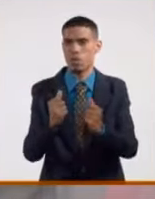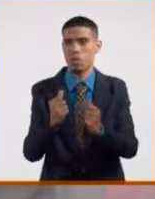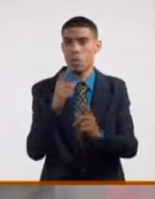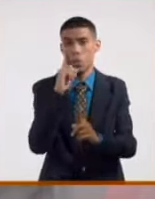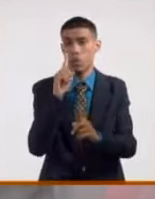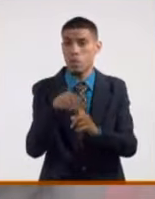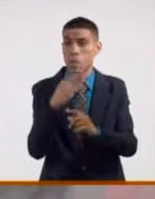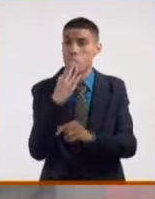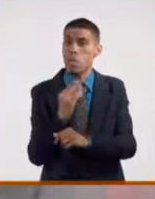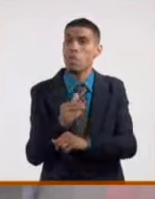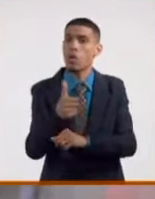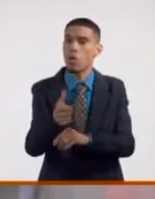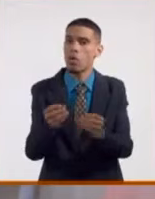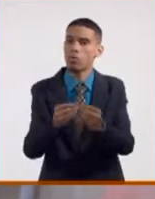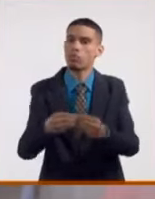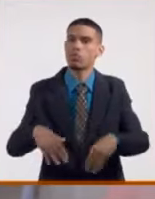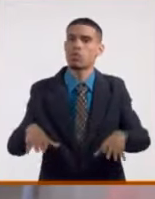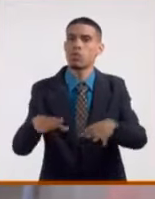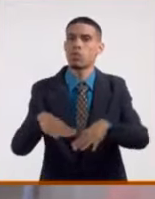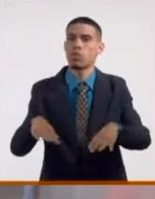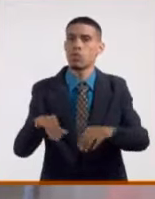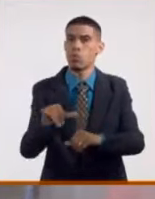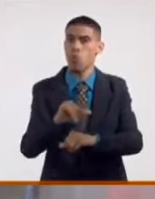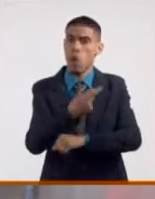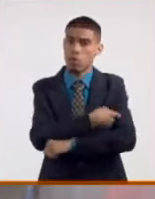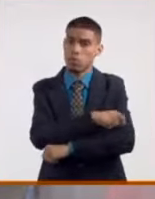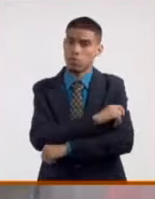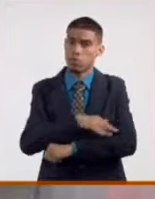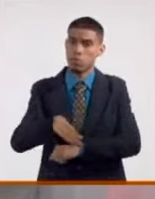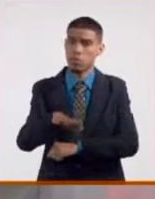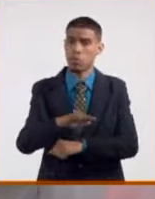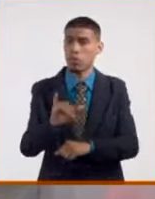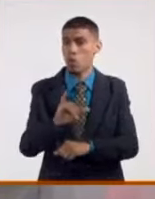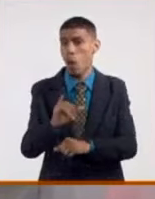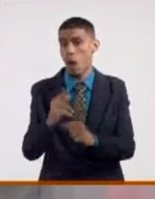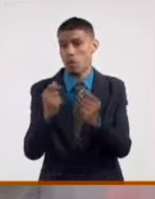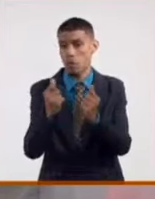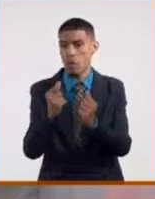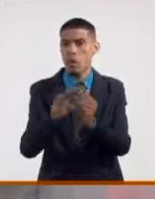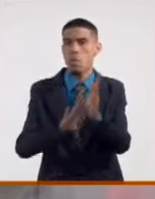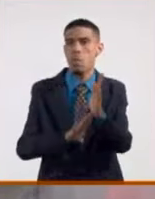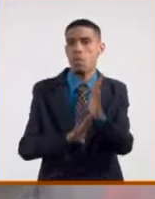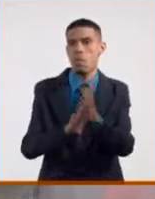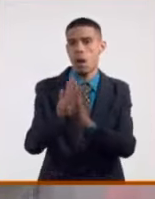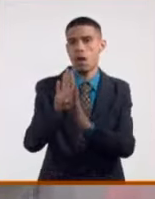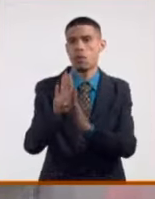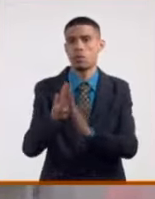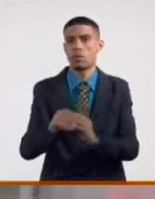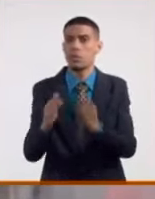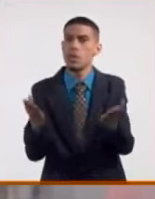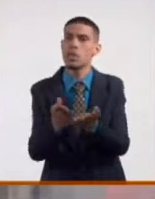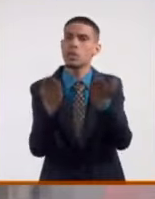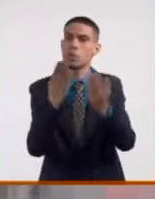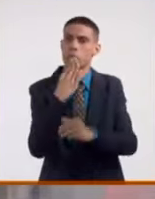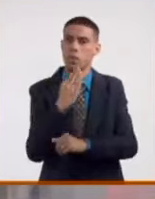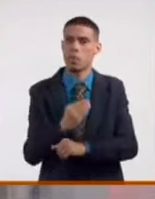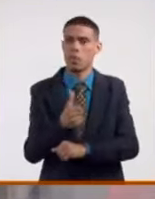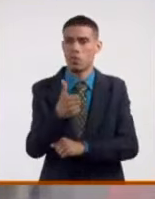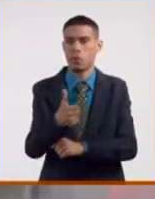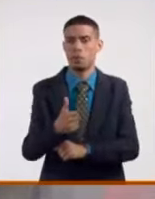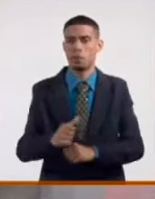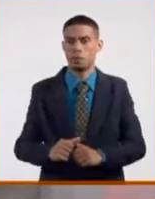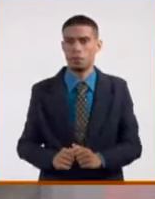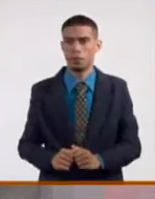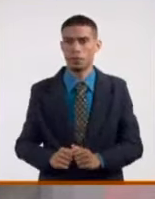condiciones y crear condiciones más favorables para el reimpulso a la economía para marcar una tendencia más acelerada en la op ración económica del